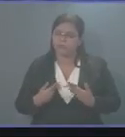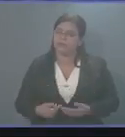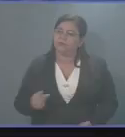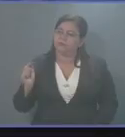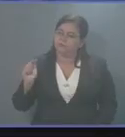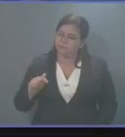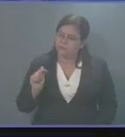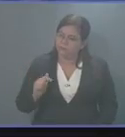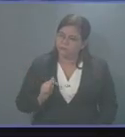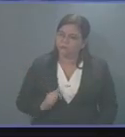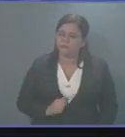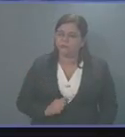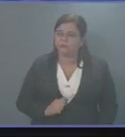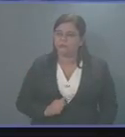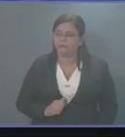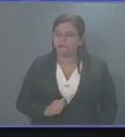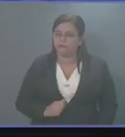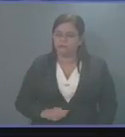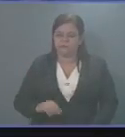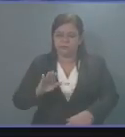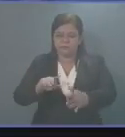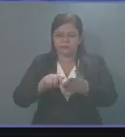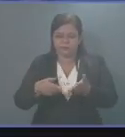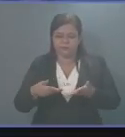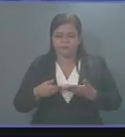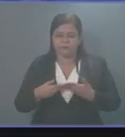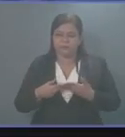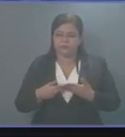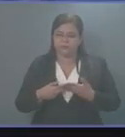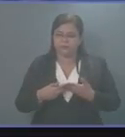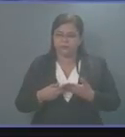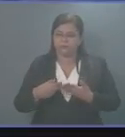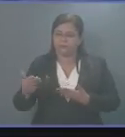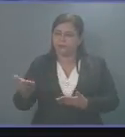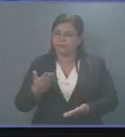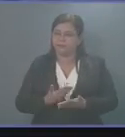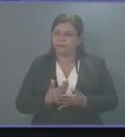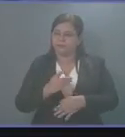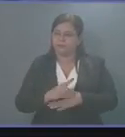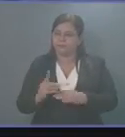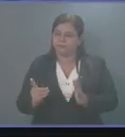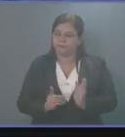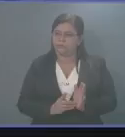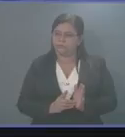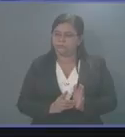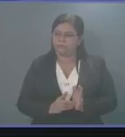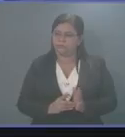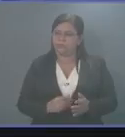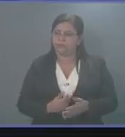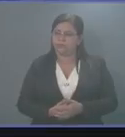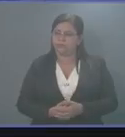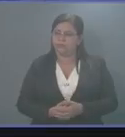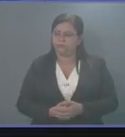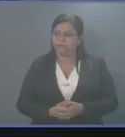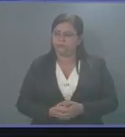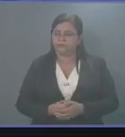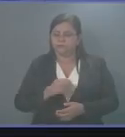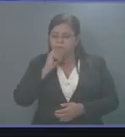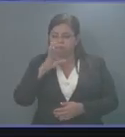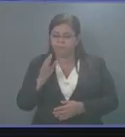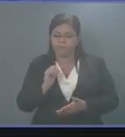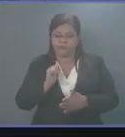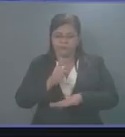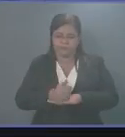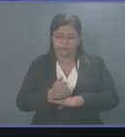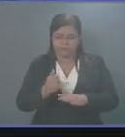tanto, en uso de sus facultades, a iniciativa de los diputados y las diputadas, decreta